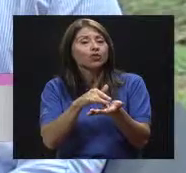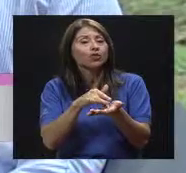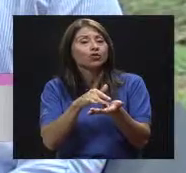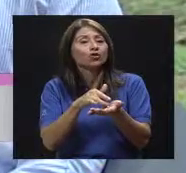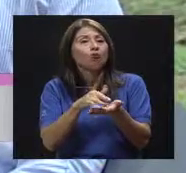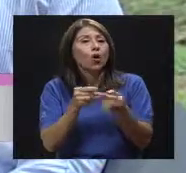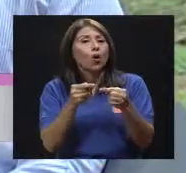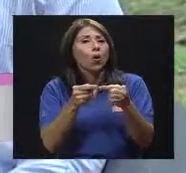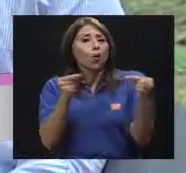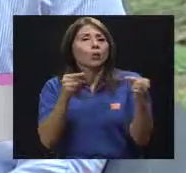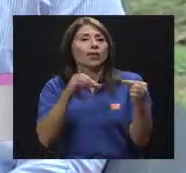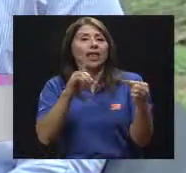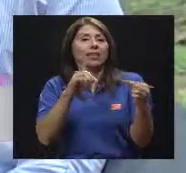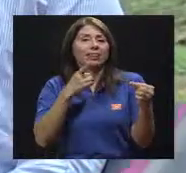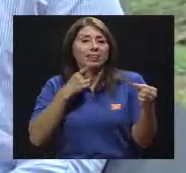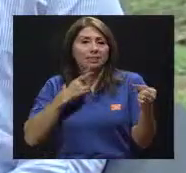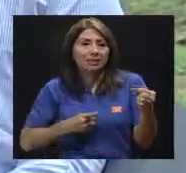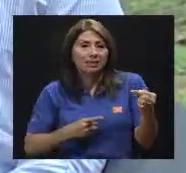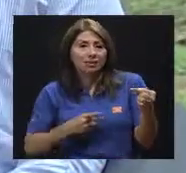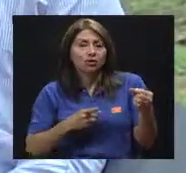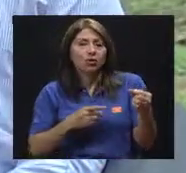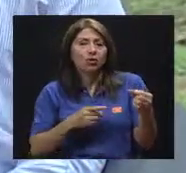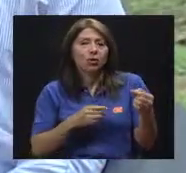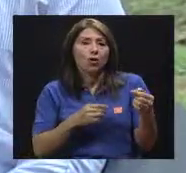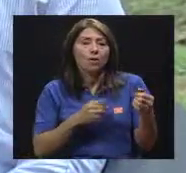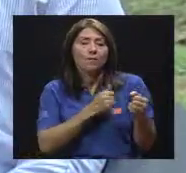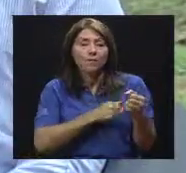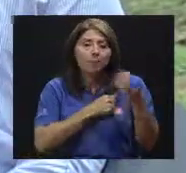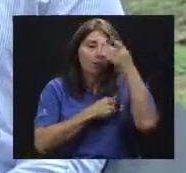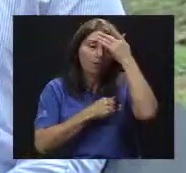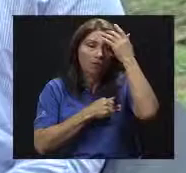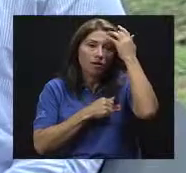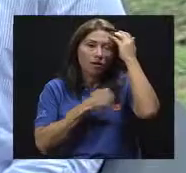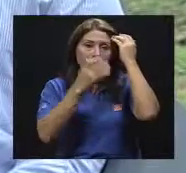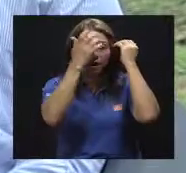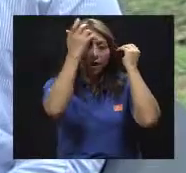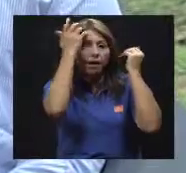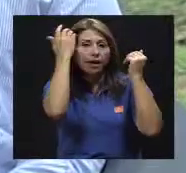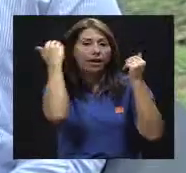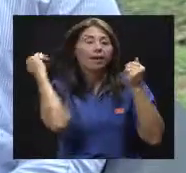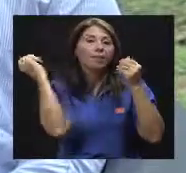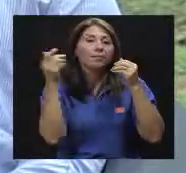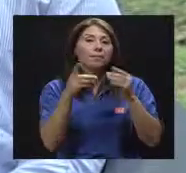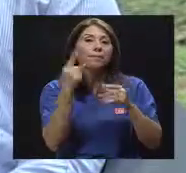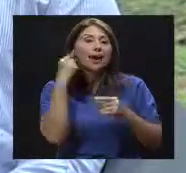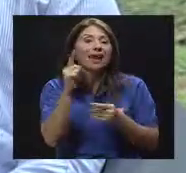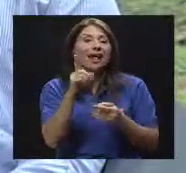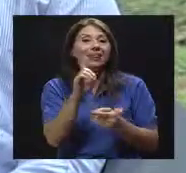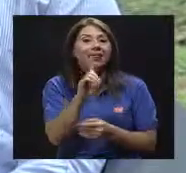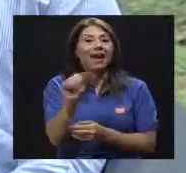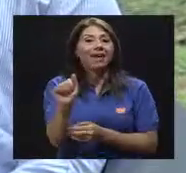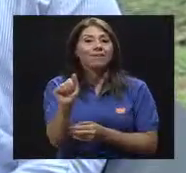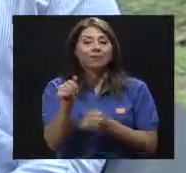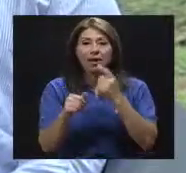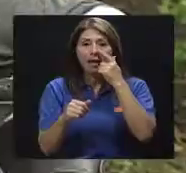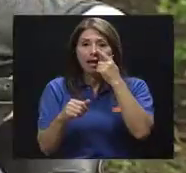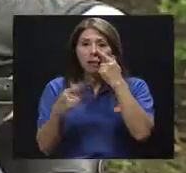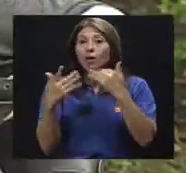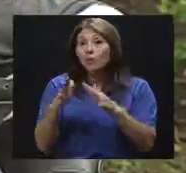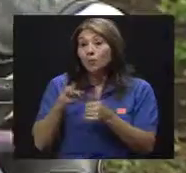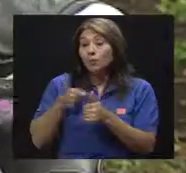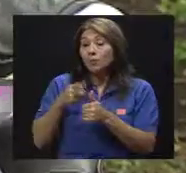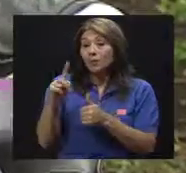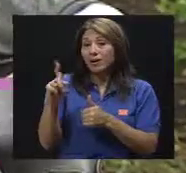medicamentos que son muchas veces recetados para el déficit atencional en los niños. Vamos a ver, nos preguntaban sobre